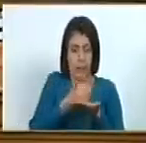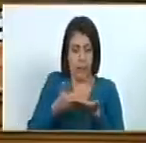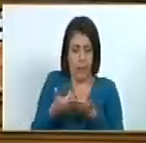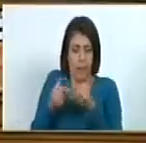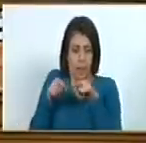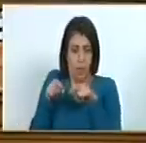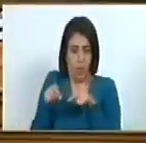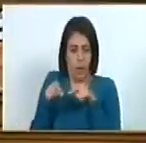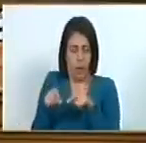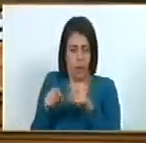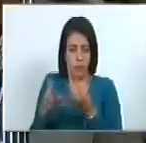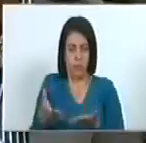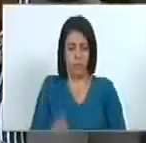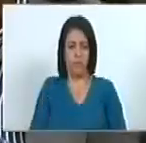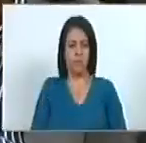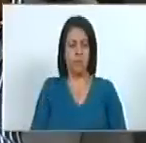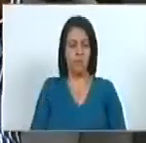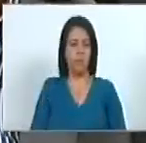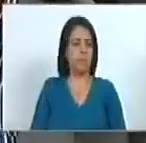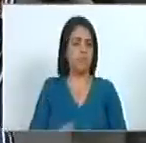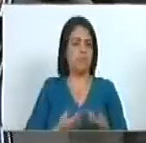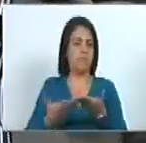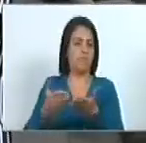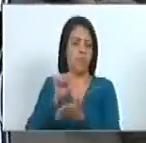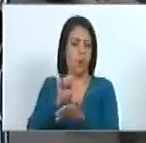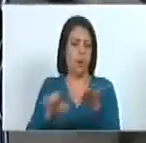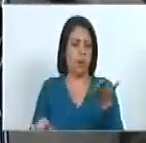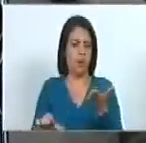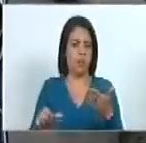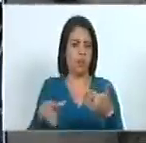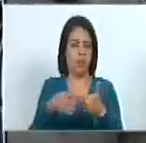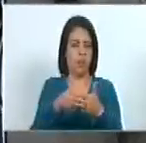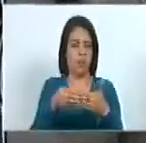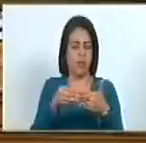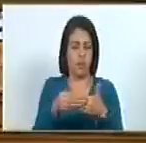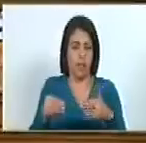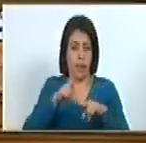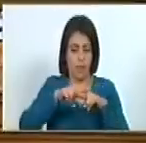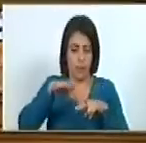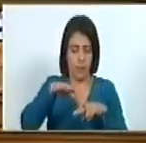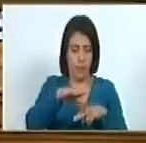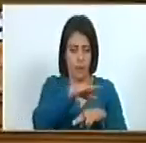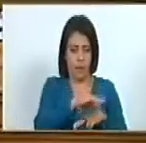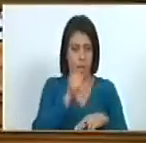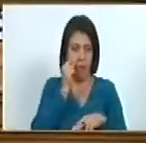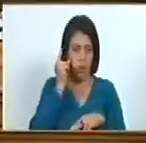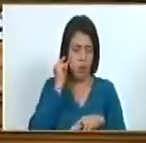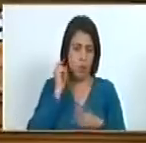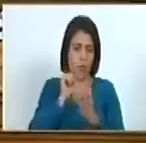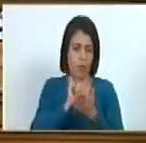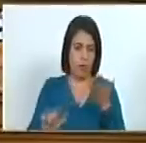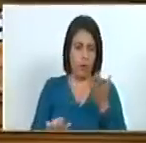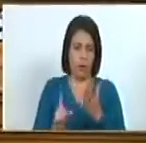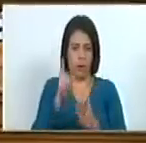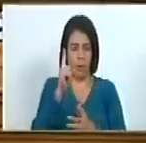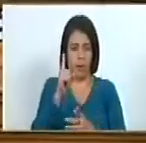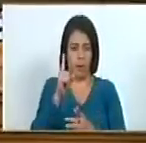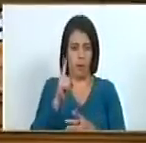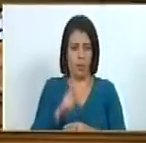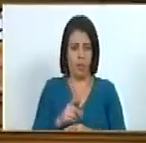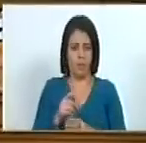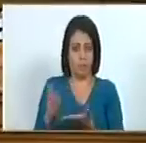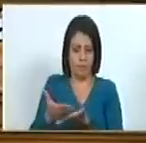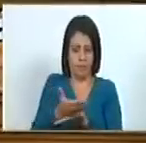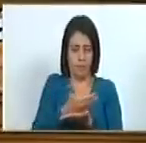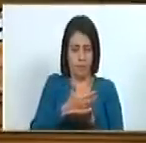plata que se disponía para las intervenciones quirúrgicas de nuestras niñas y nuestros niños, es la primera de que me mete en